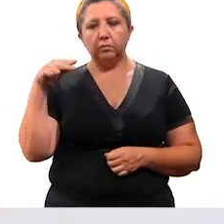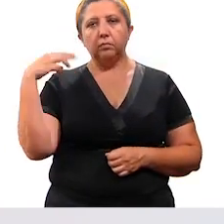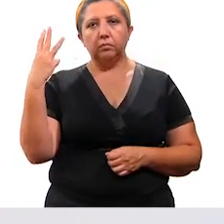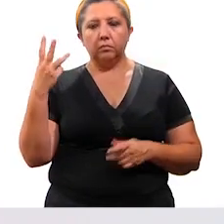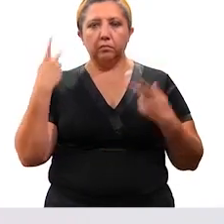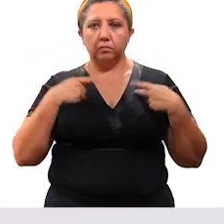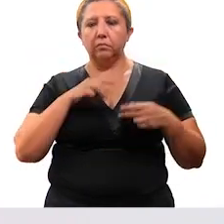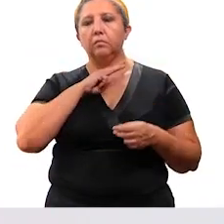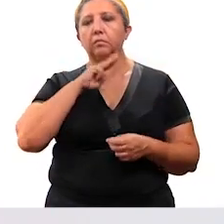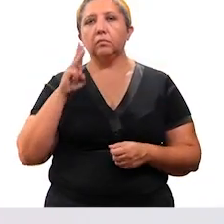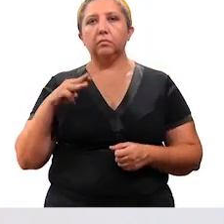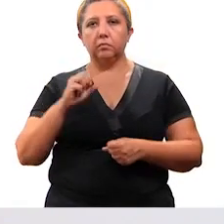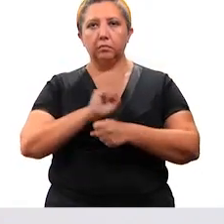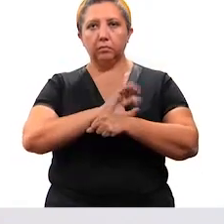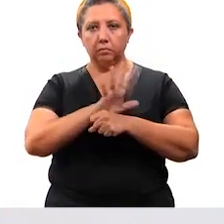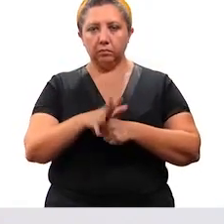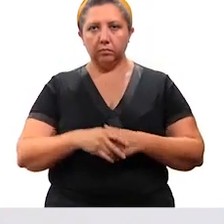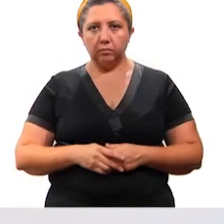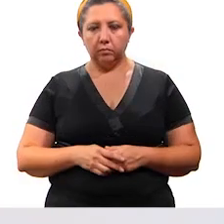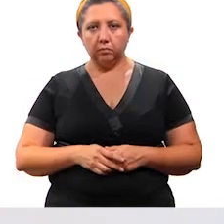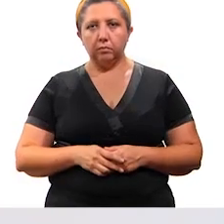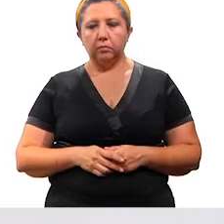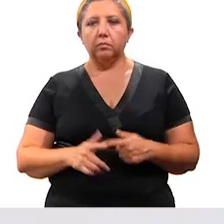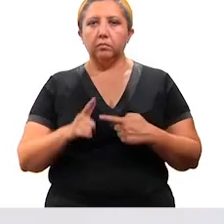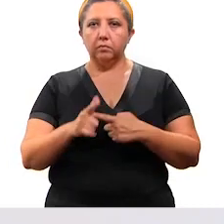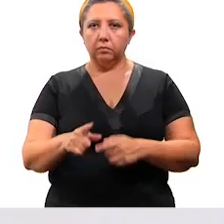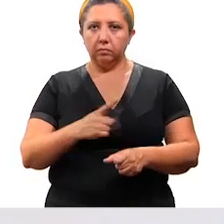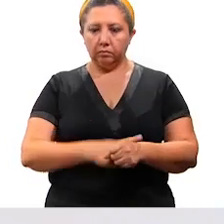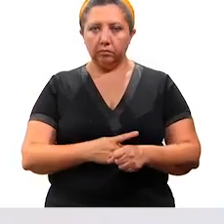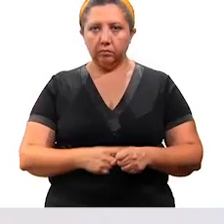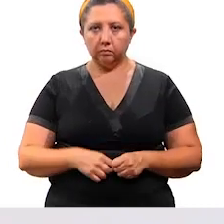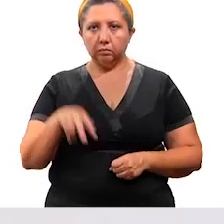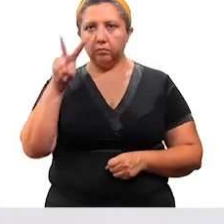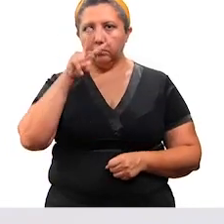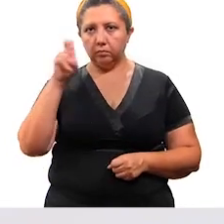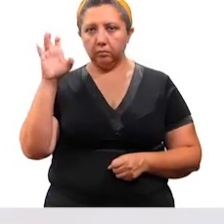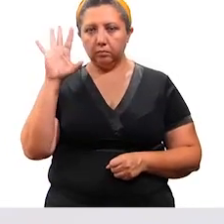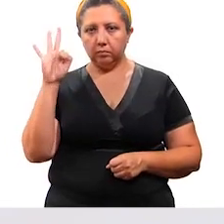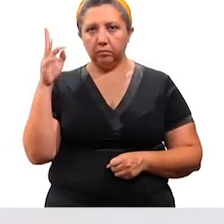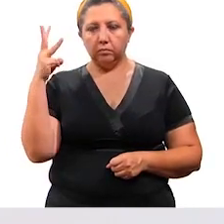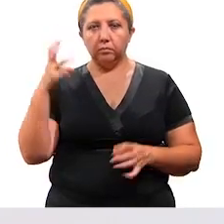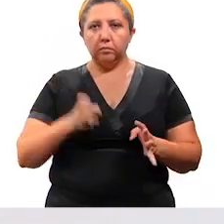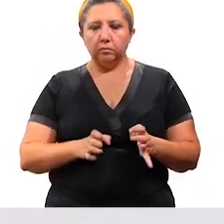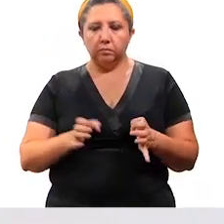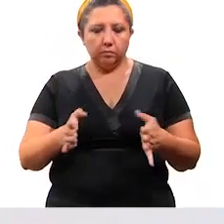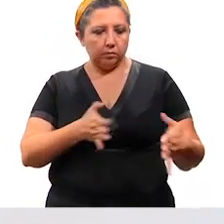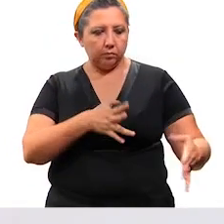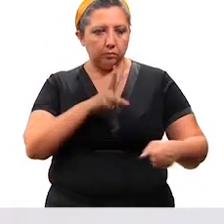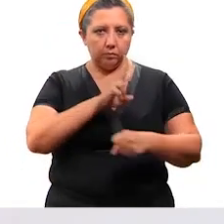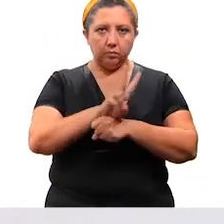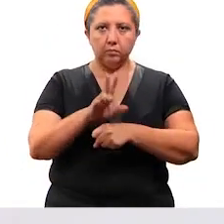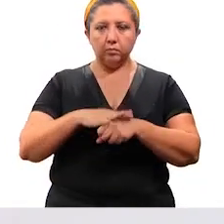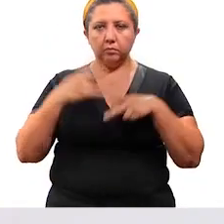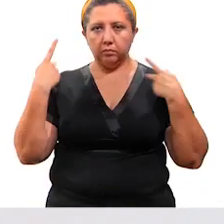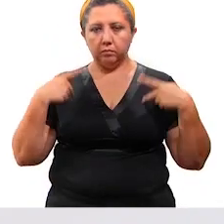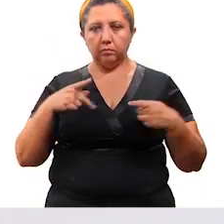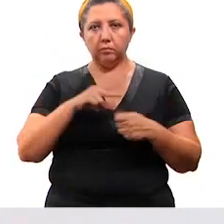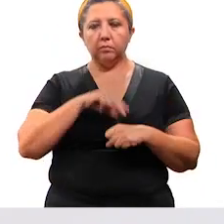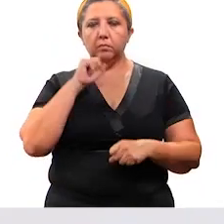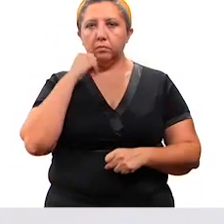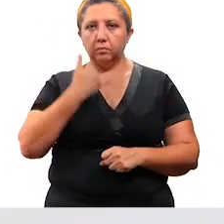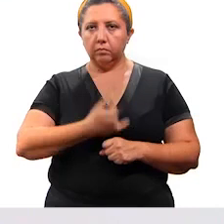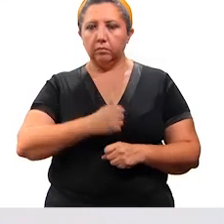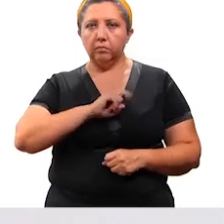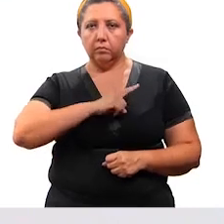personas fallecidas a causa del coronavirus. De los casos activos, 243 están estables, aislados y monitoreados por